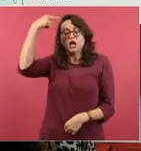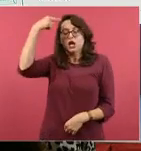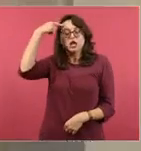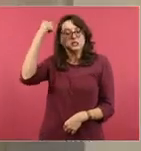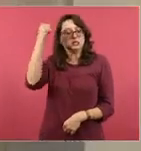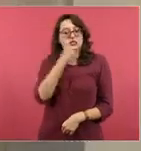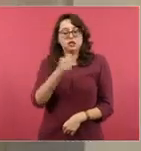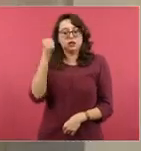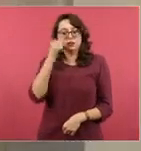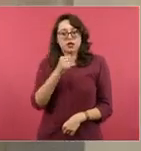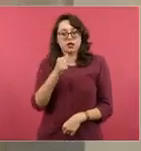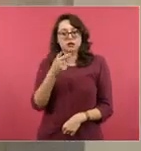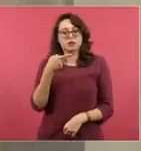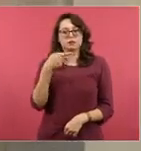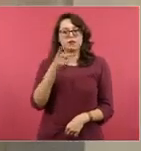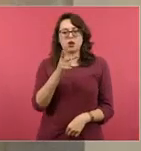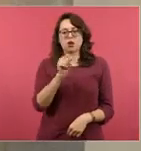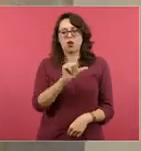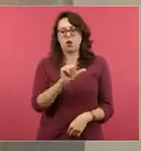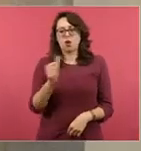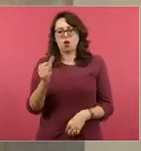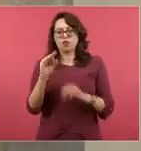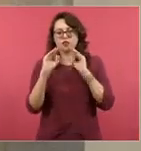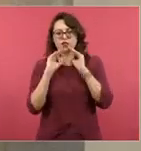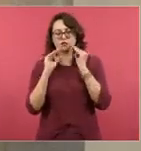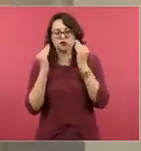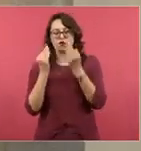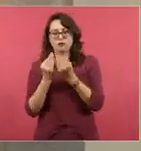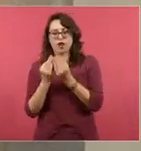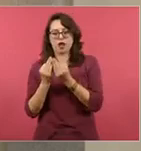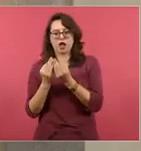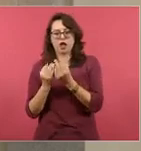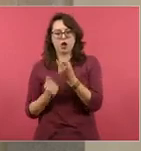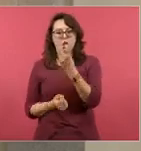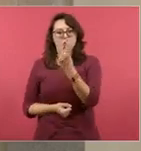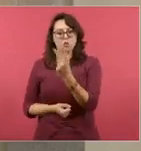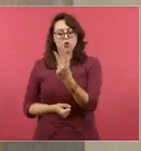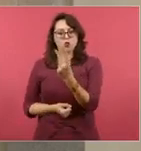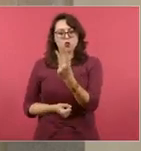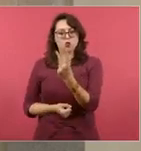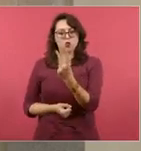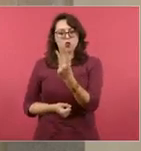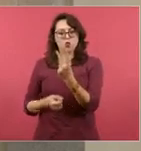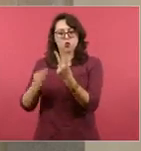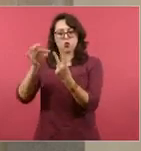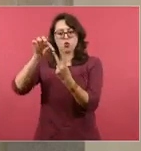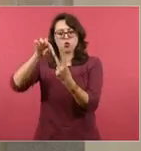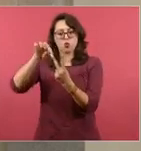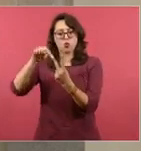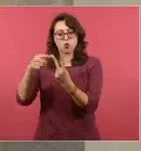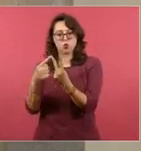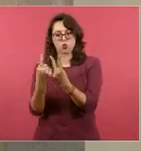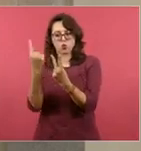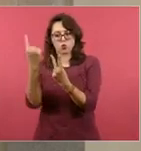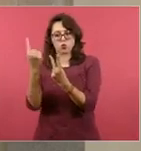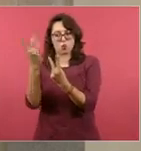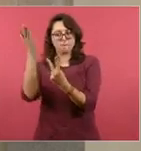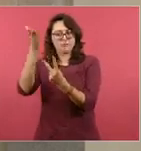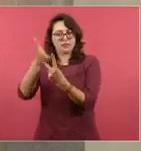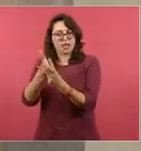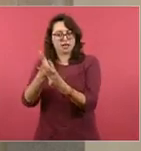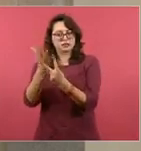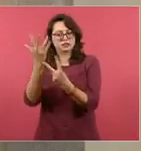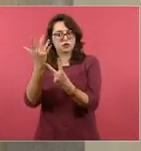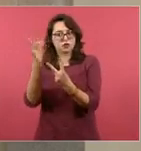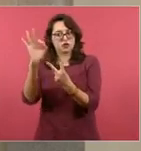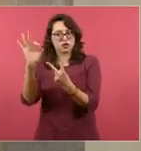Pero cuando ya lo lee uno de otra manera, 1 de 2 o 1 a 2, aunque la representación simbólica es la misma,